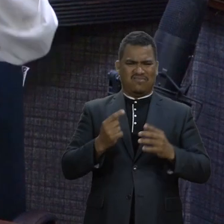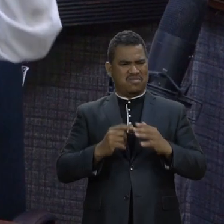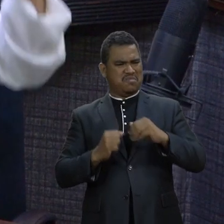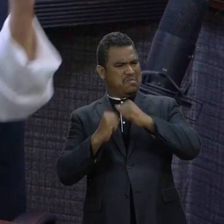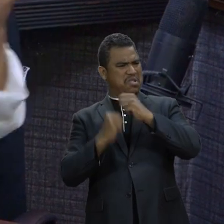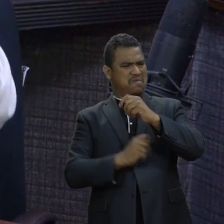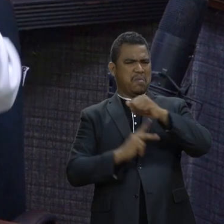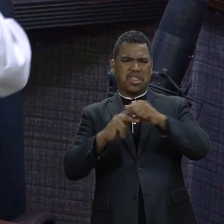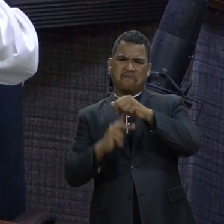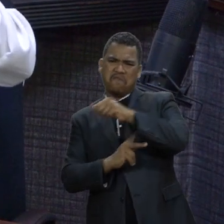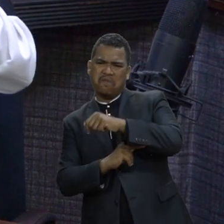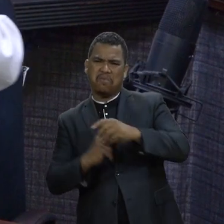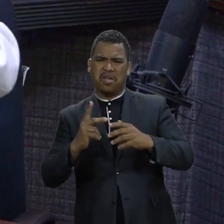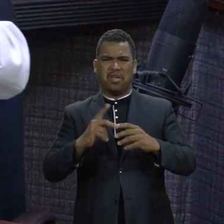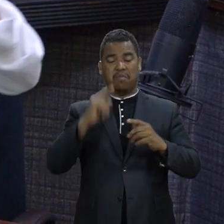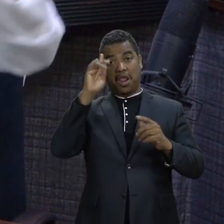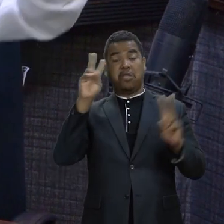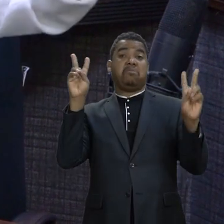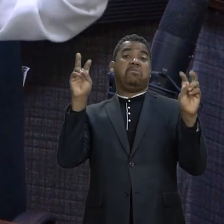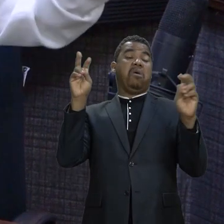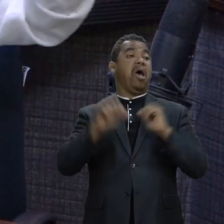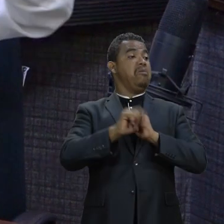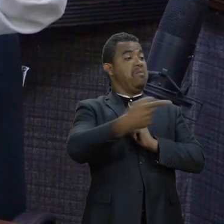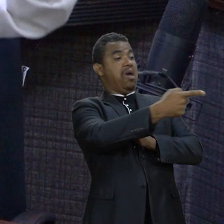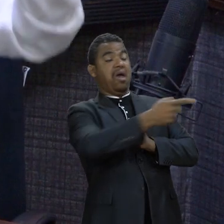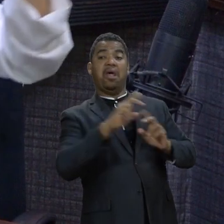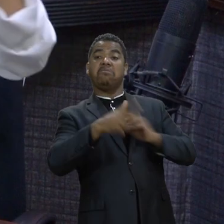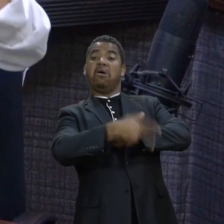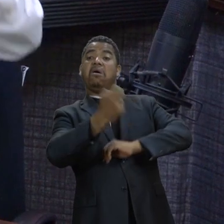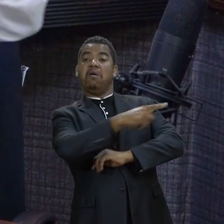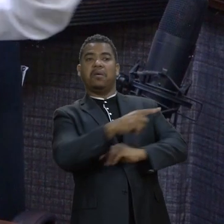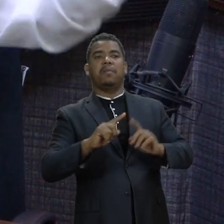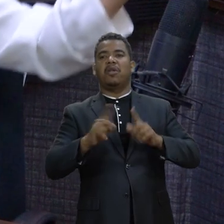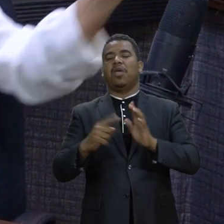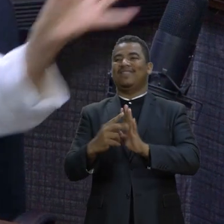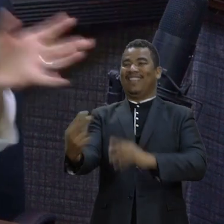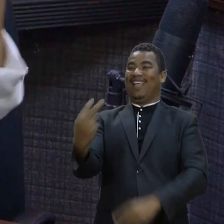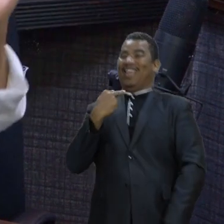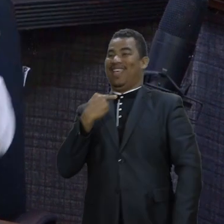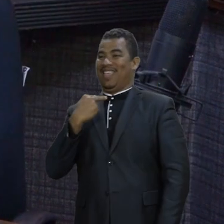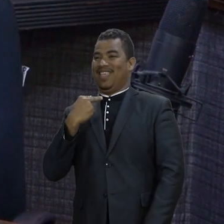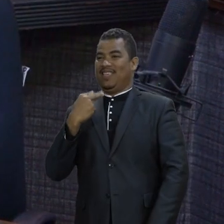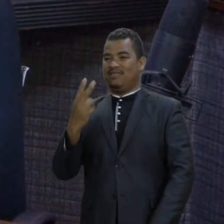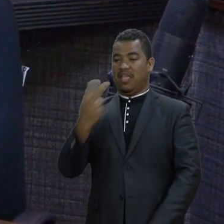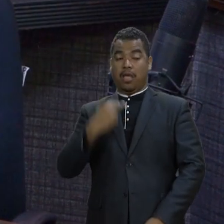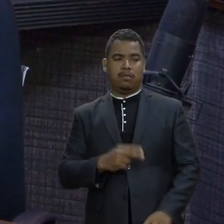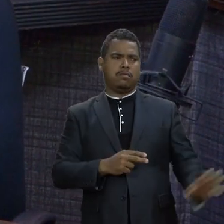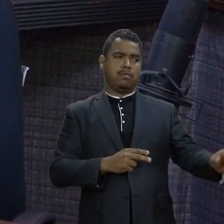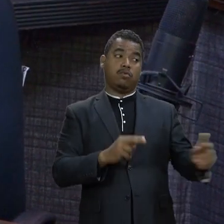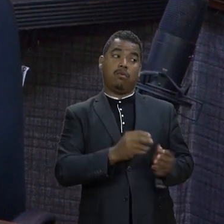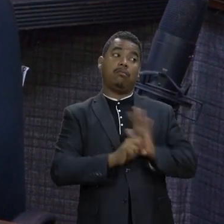comunicación corporativa, no sé qué de cine, no sé qué de televisión, no sé de qué. Y